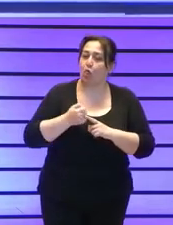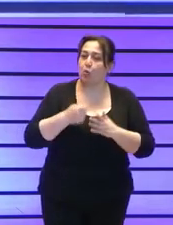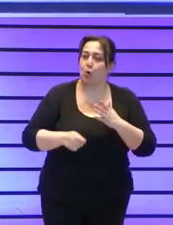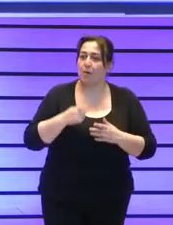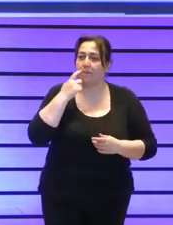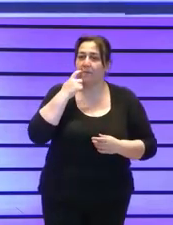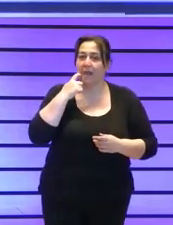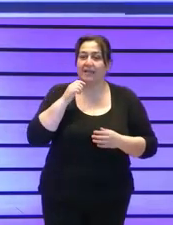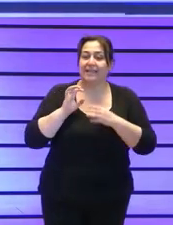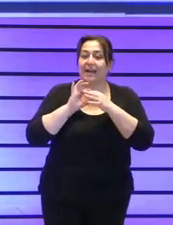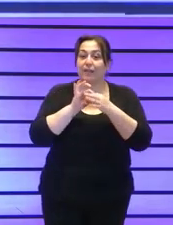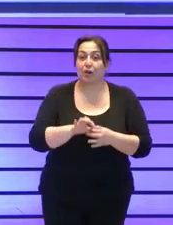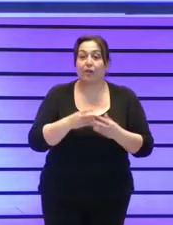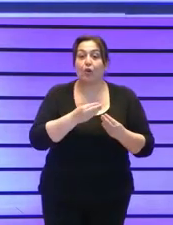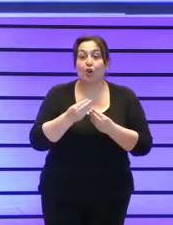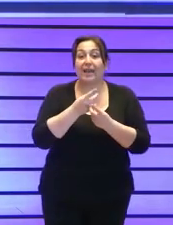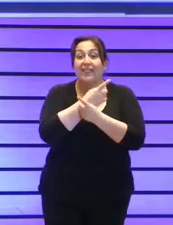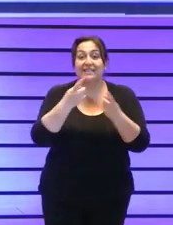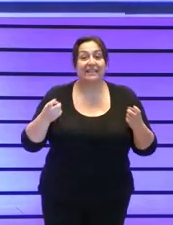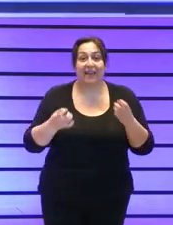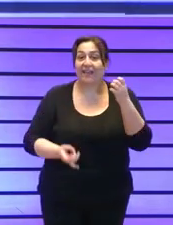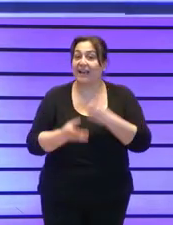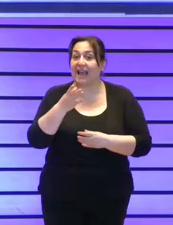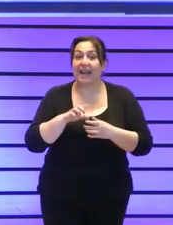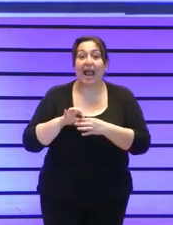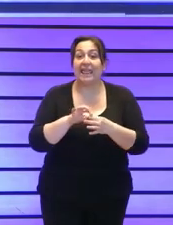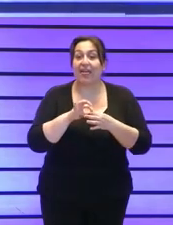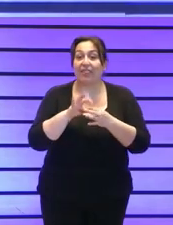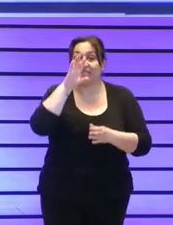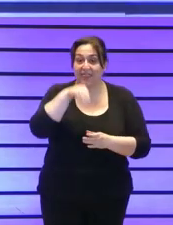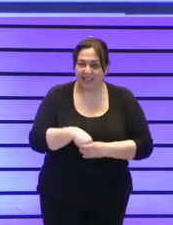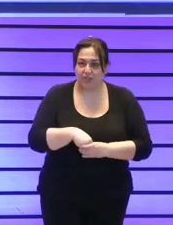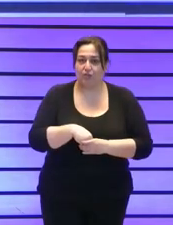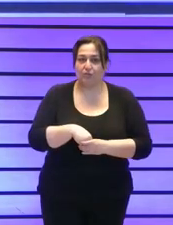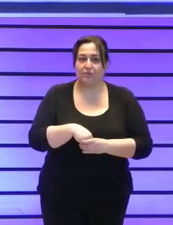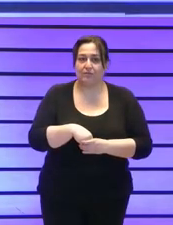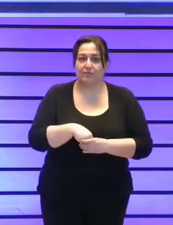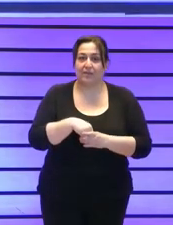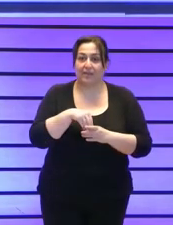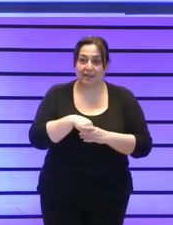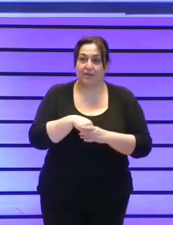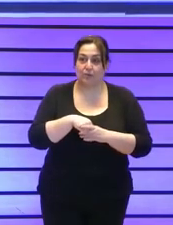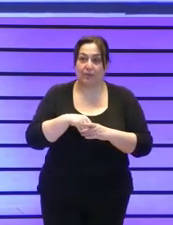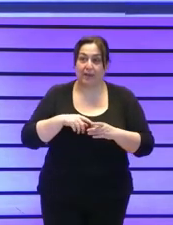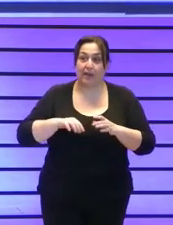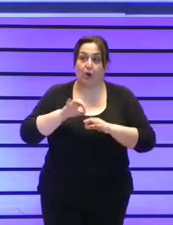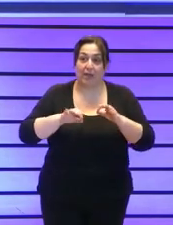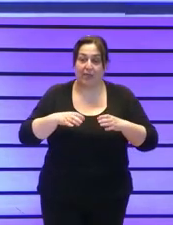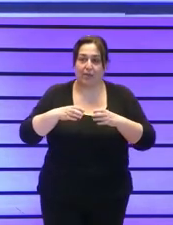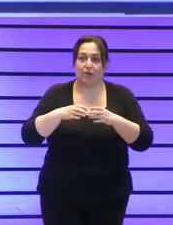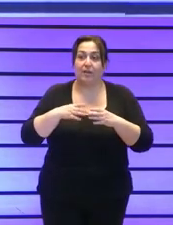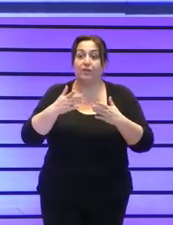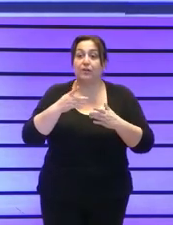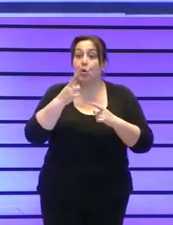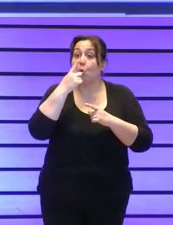la necesidad de crear alianzas dentro del tercer sector, ¿vale? Entonces, yo una